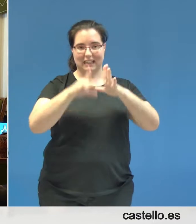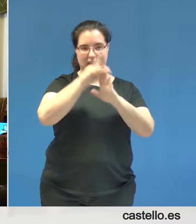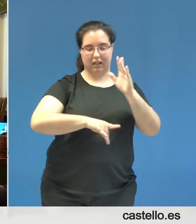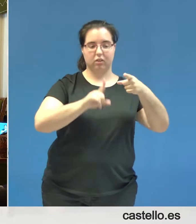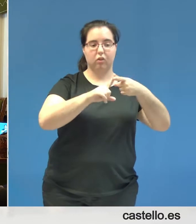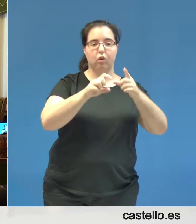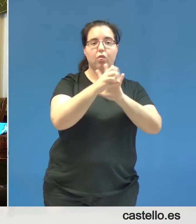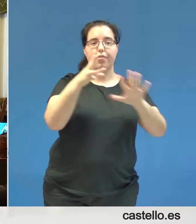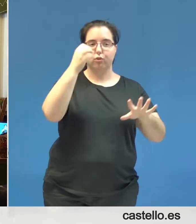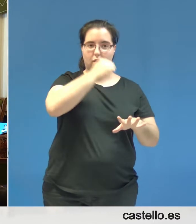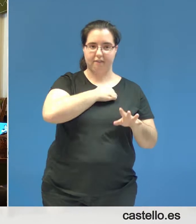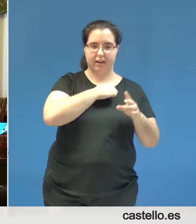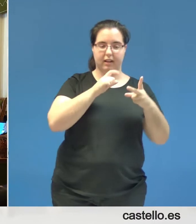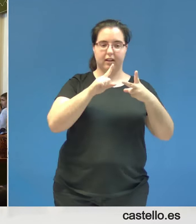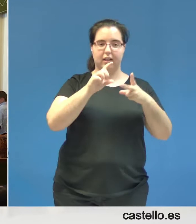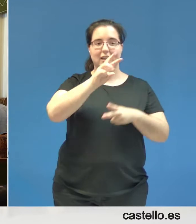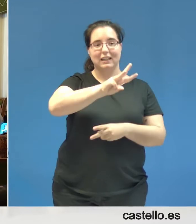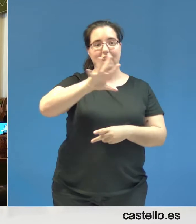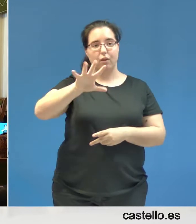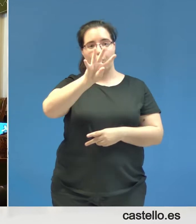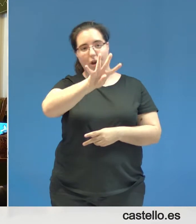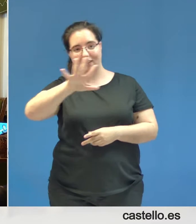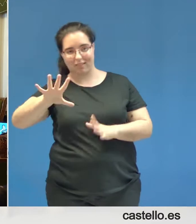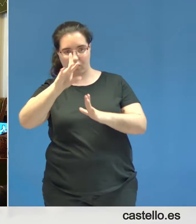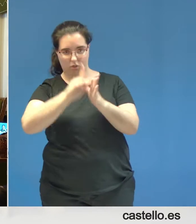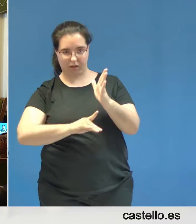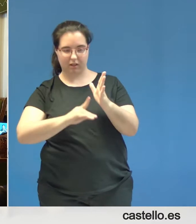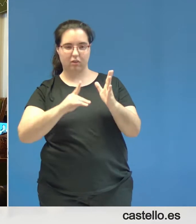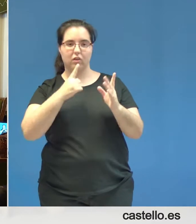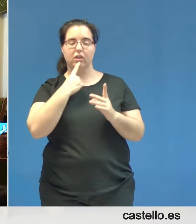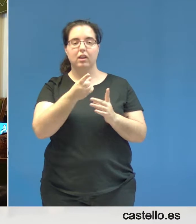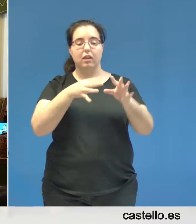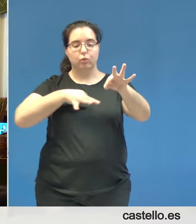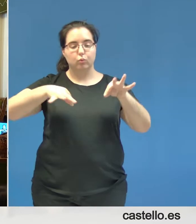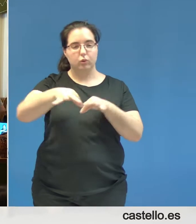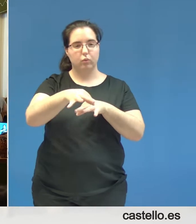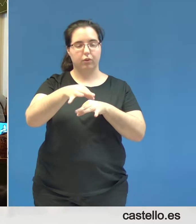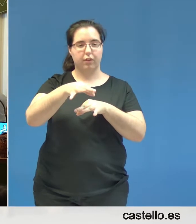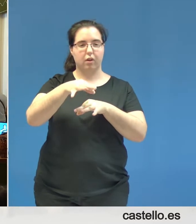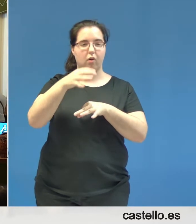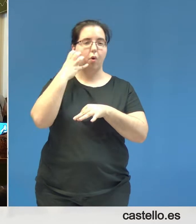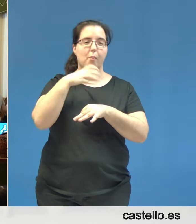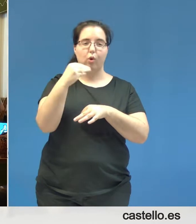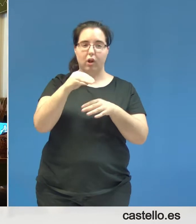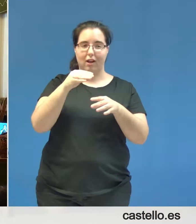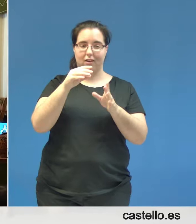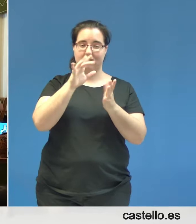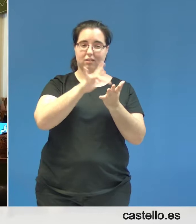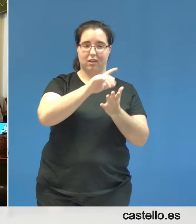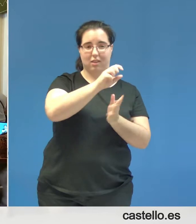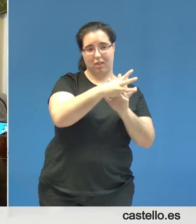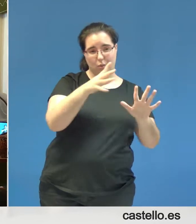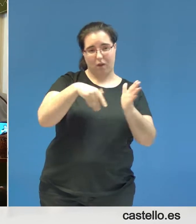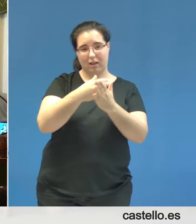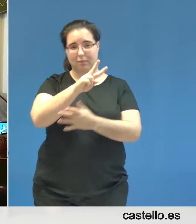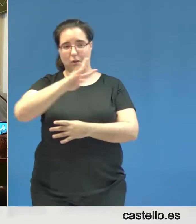de abril, 3545, por el cual se dispone la sustitución temporal del teniente alcalde don Enrique Porcar los días del 19 al 24 de abril por la